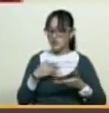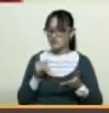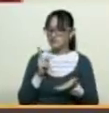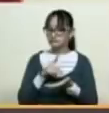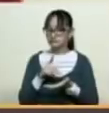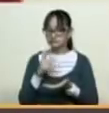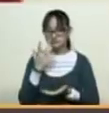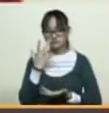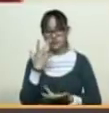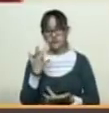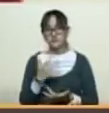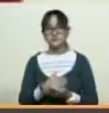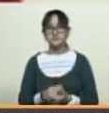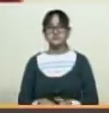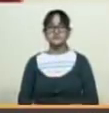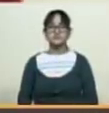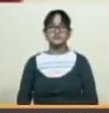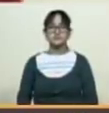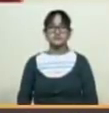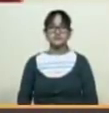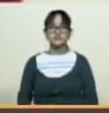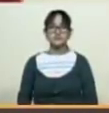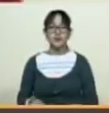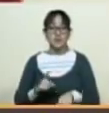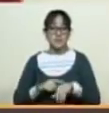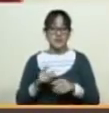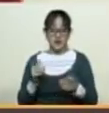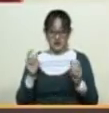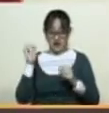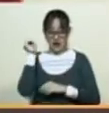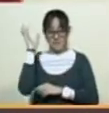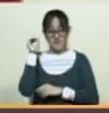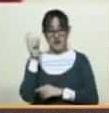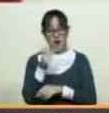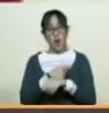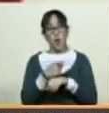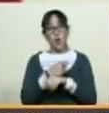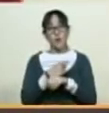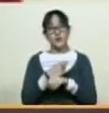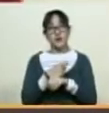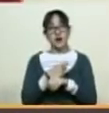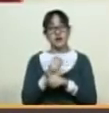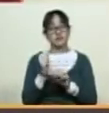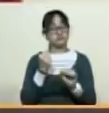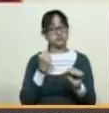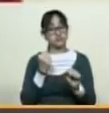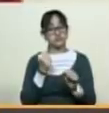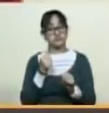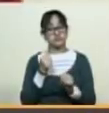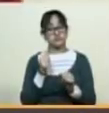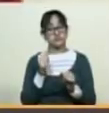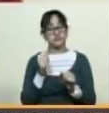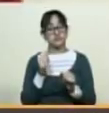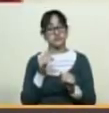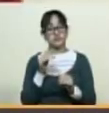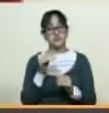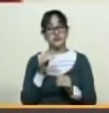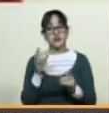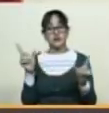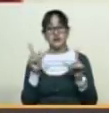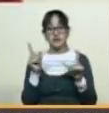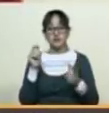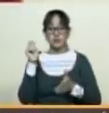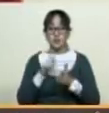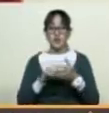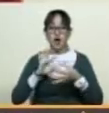en el tiempo que dure la campaña electoral, el Gobierno Nacional evitará emitir transmisiones conjuntas de radio